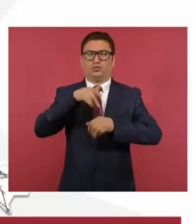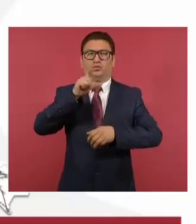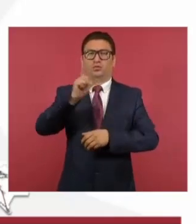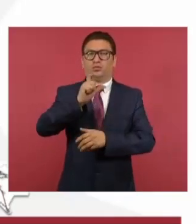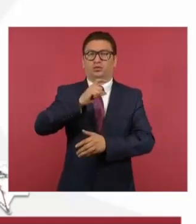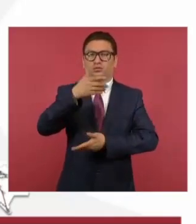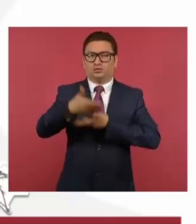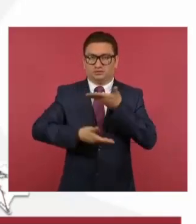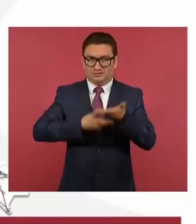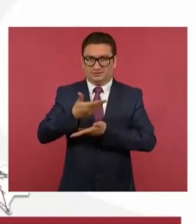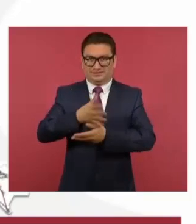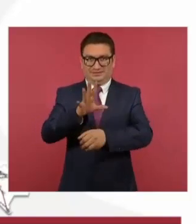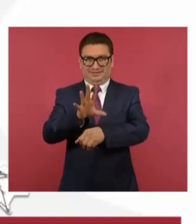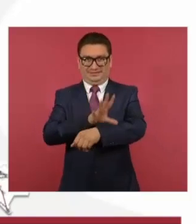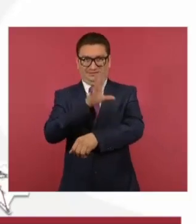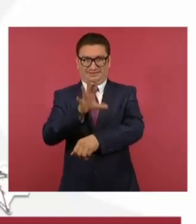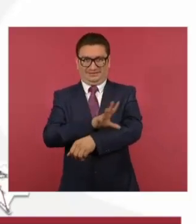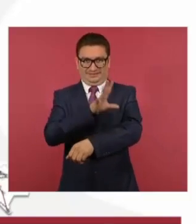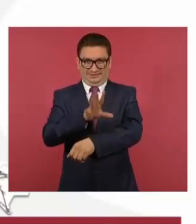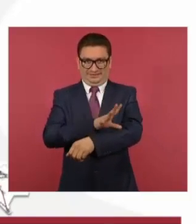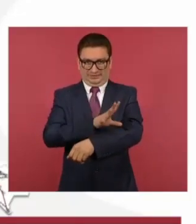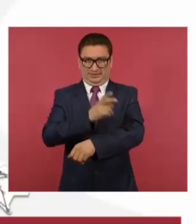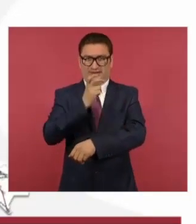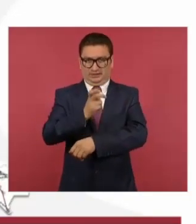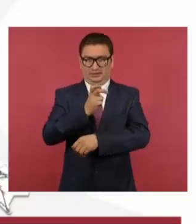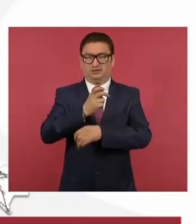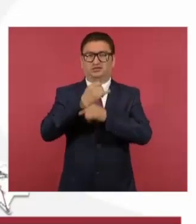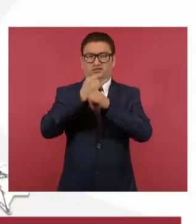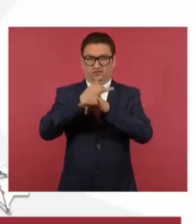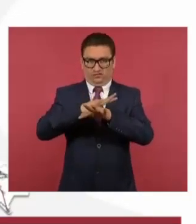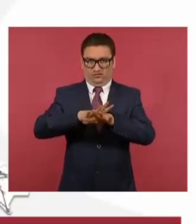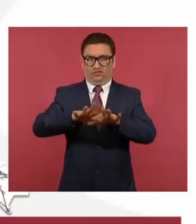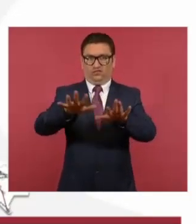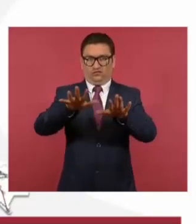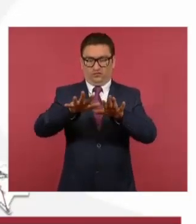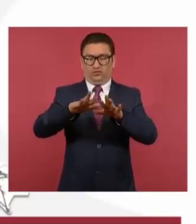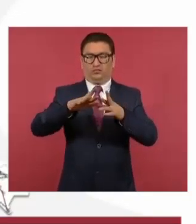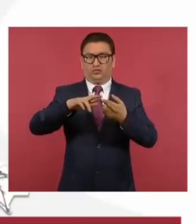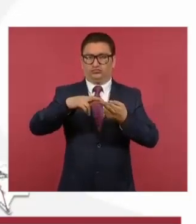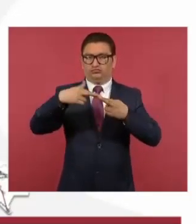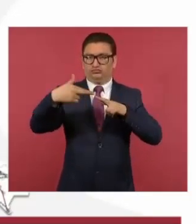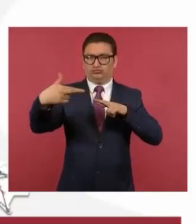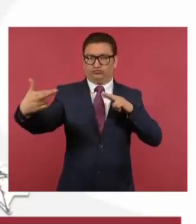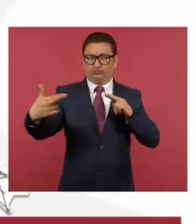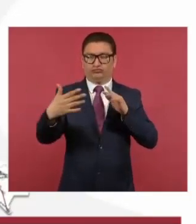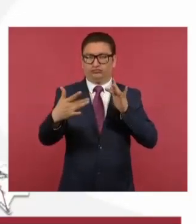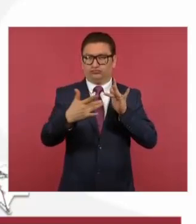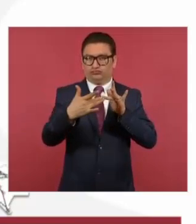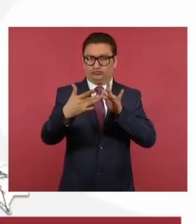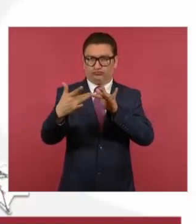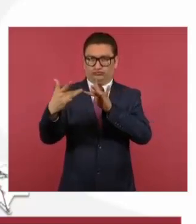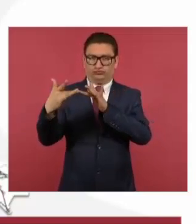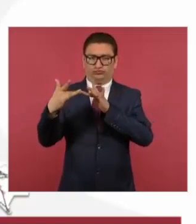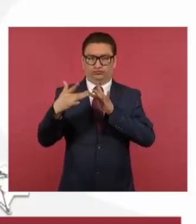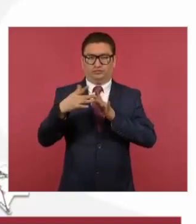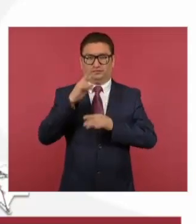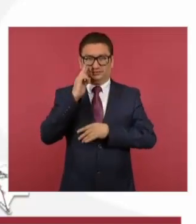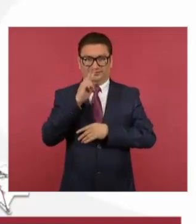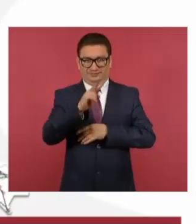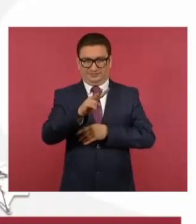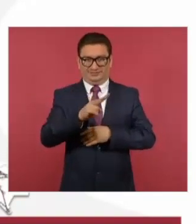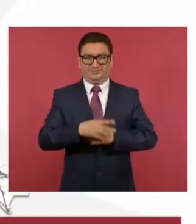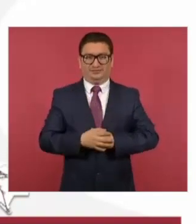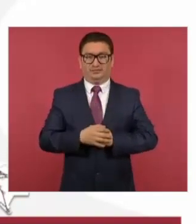de eléctrico. Los datos tienen que circular por una red muy amplia, como lo vemos en